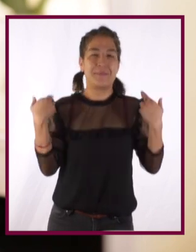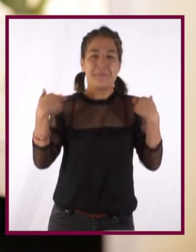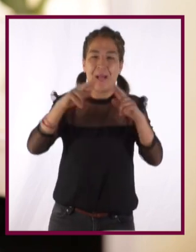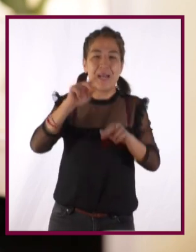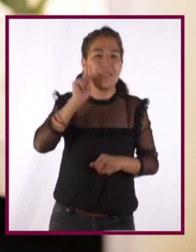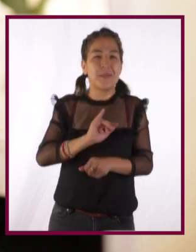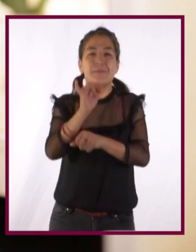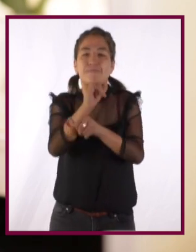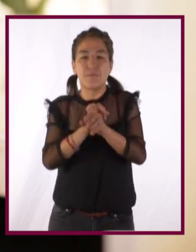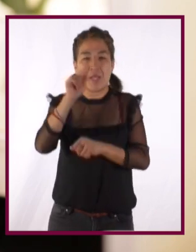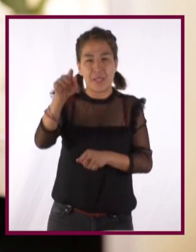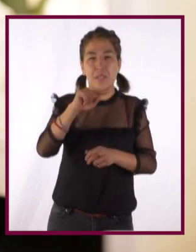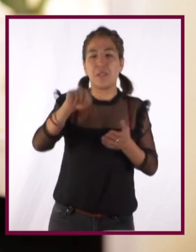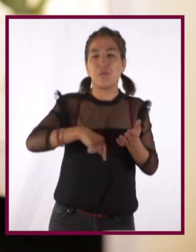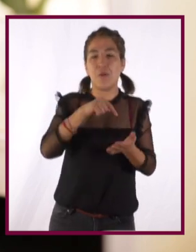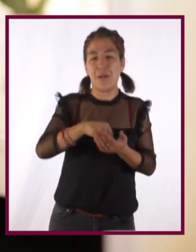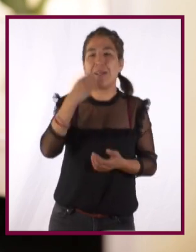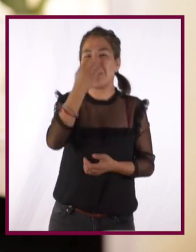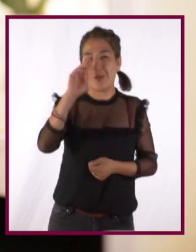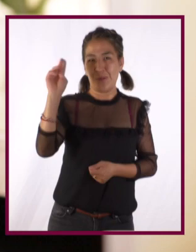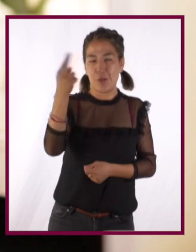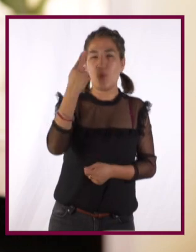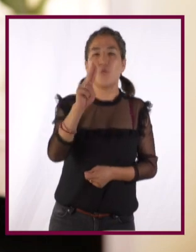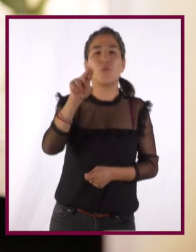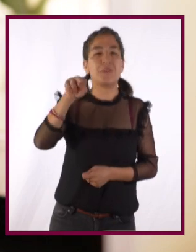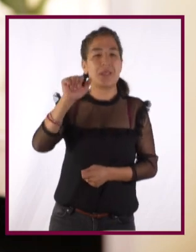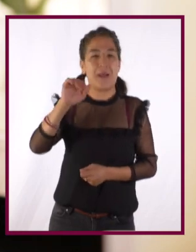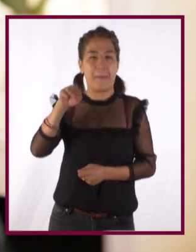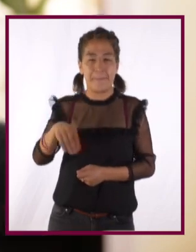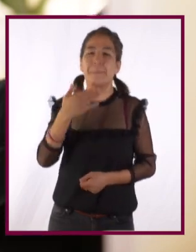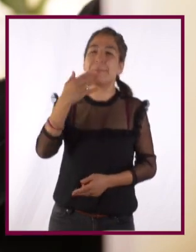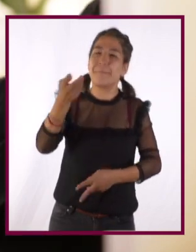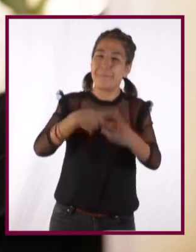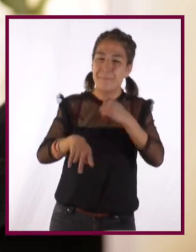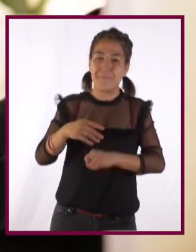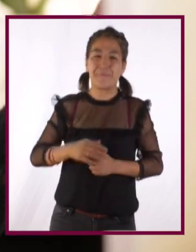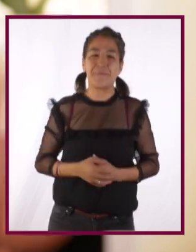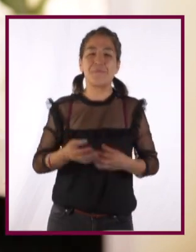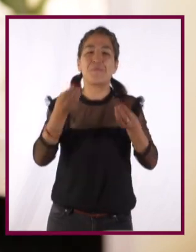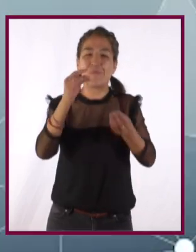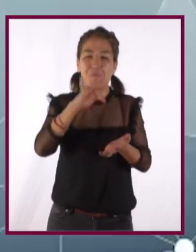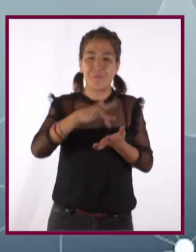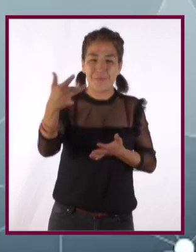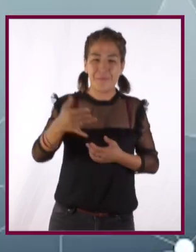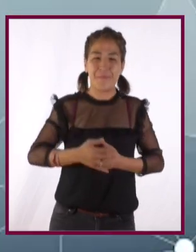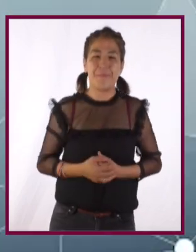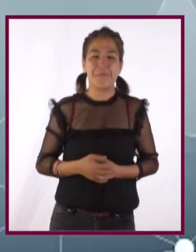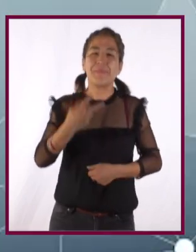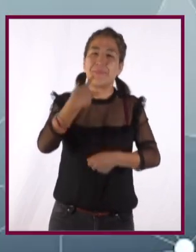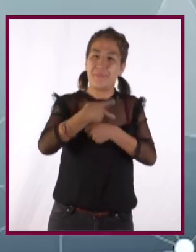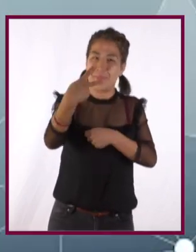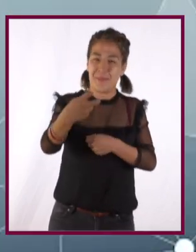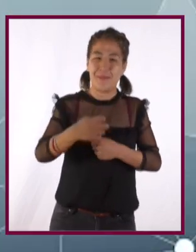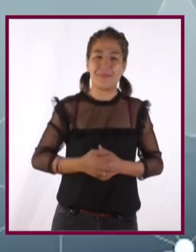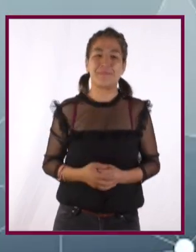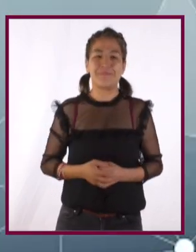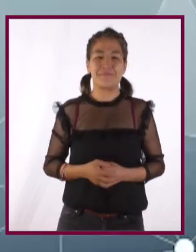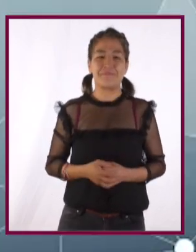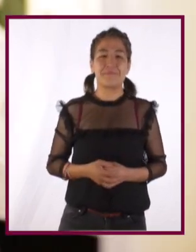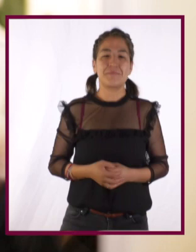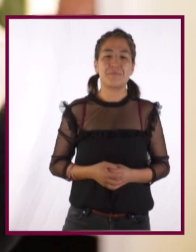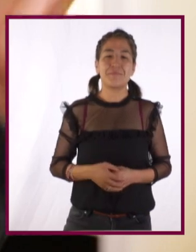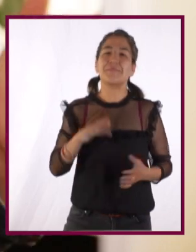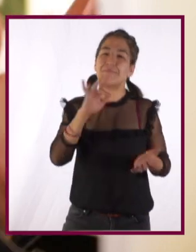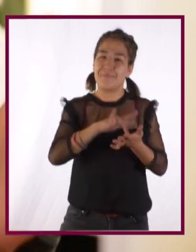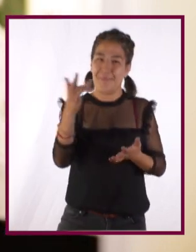profesora investigadora de la Facultad de Ciencias de la Universidad Nacional Autónoma de México. Rocío, bienvenida. Muchas gracias por la